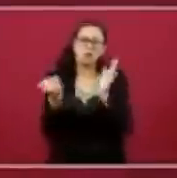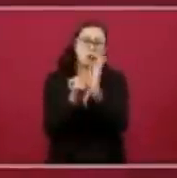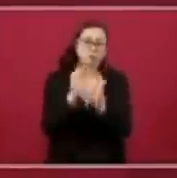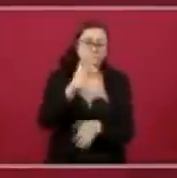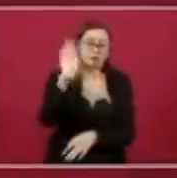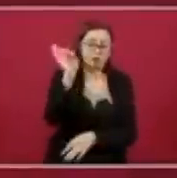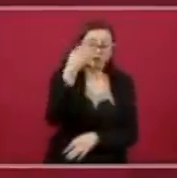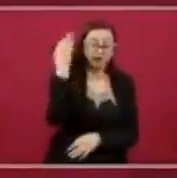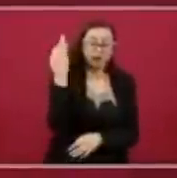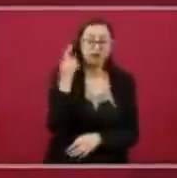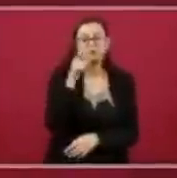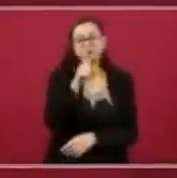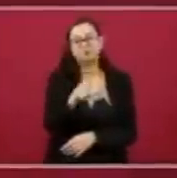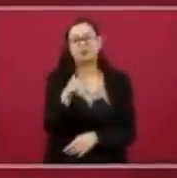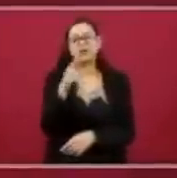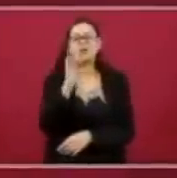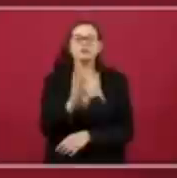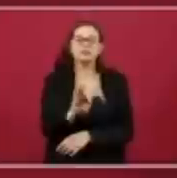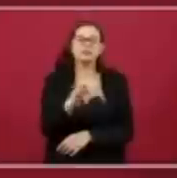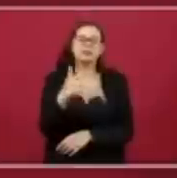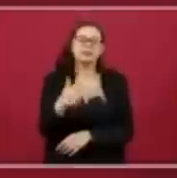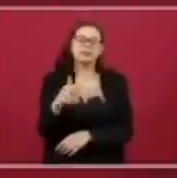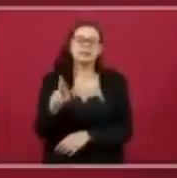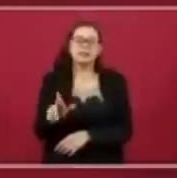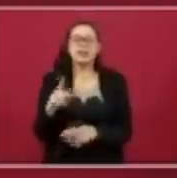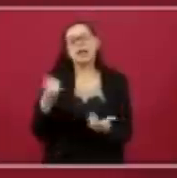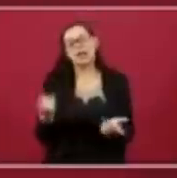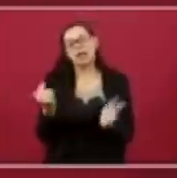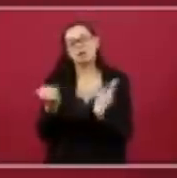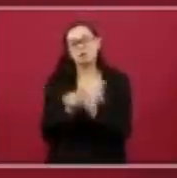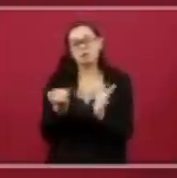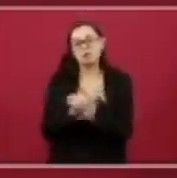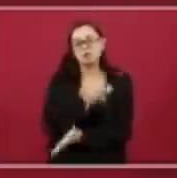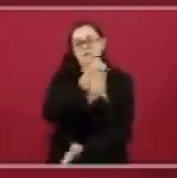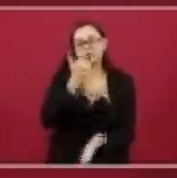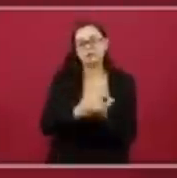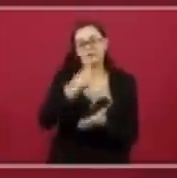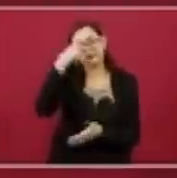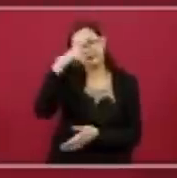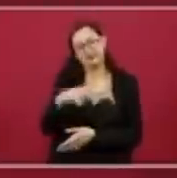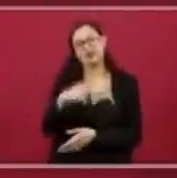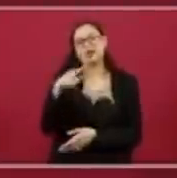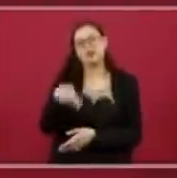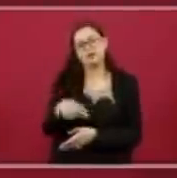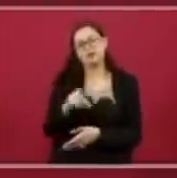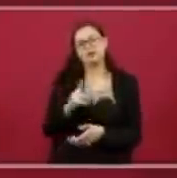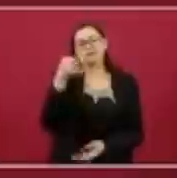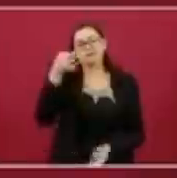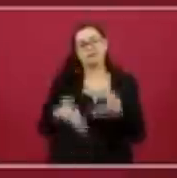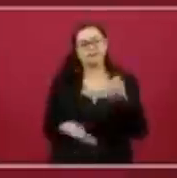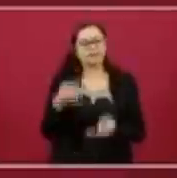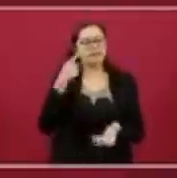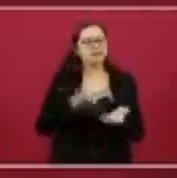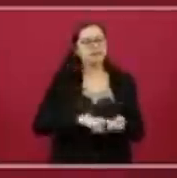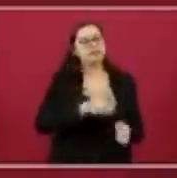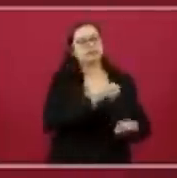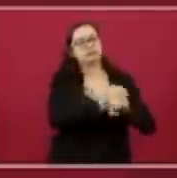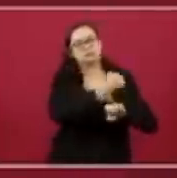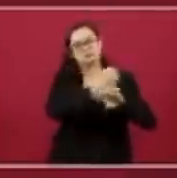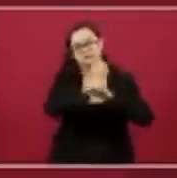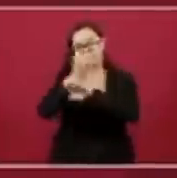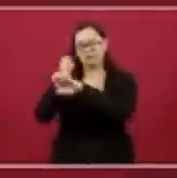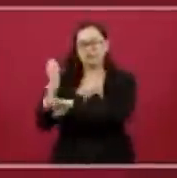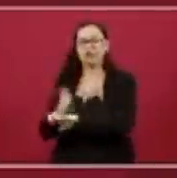estará a cargo de la Fiscalía General, si son impuestos locales, a cargo de las fiscalías de los diversos estados, de las diversas entidades